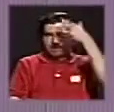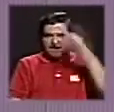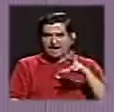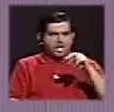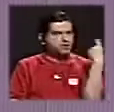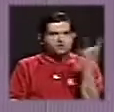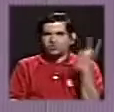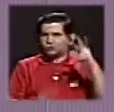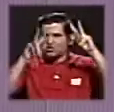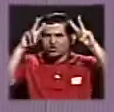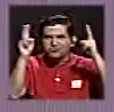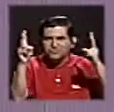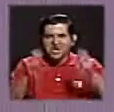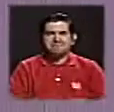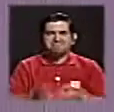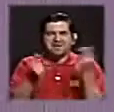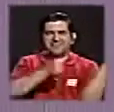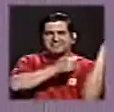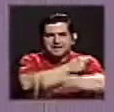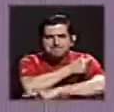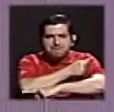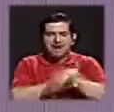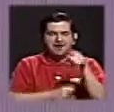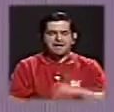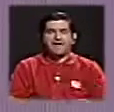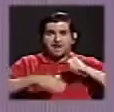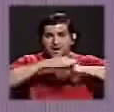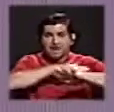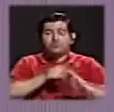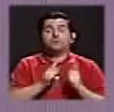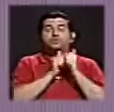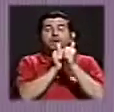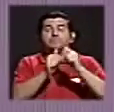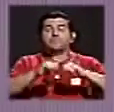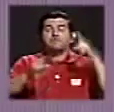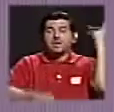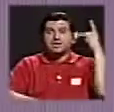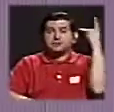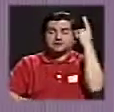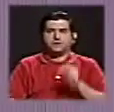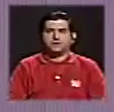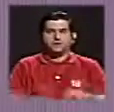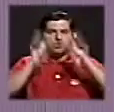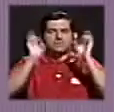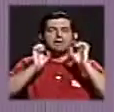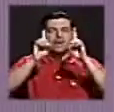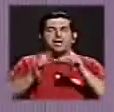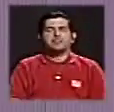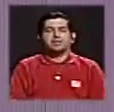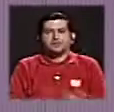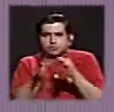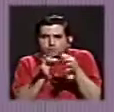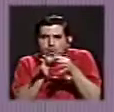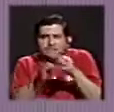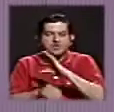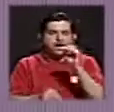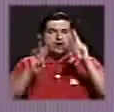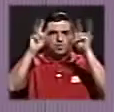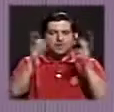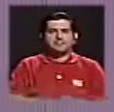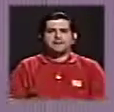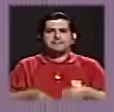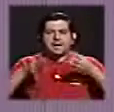que no solamente es el tema de la despenalización del aborto, sino que tiene que ir acompañado de otras políticas como el tema de la educación sexual o el tema del